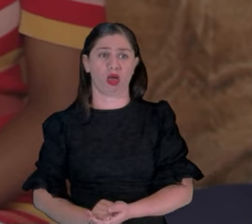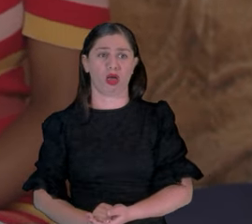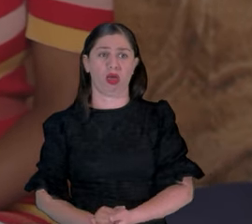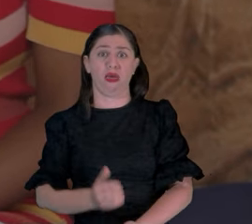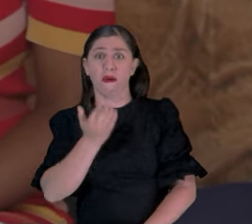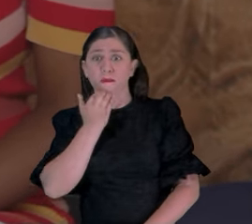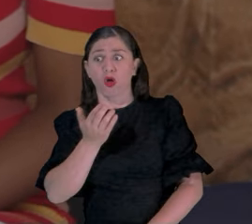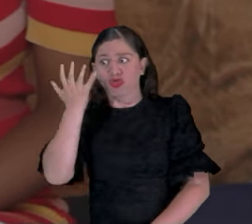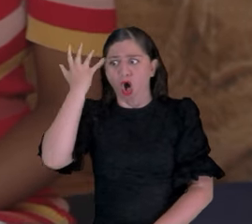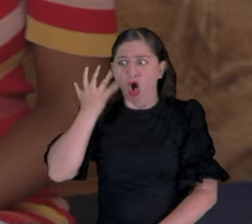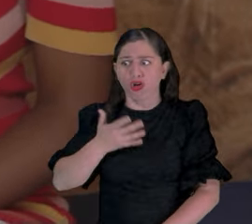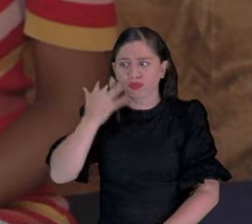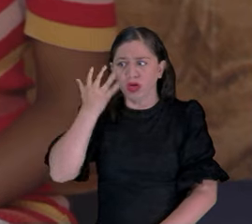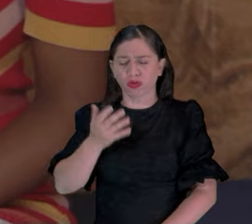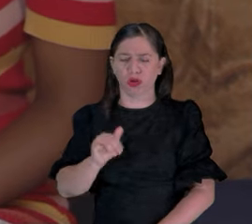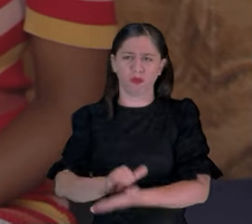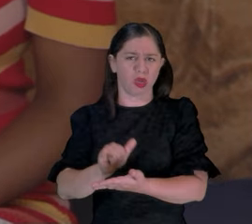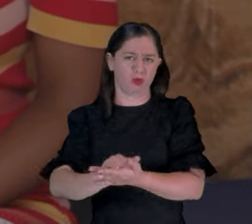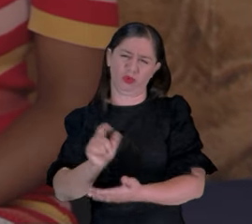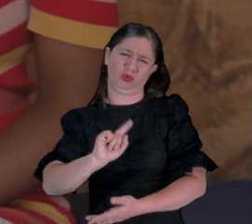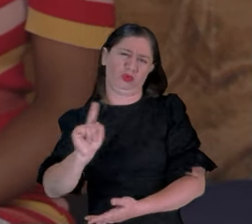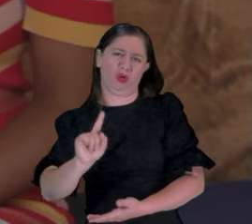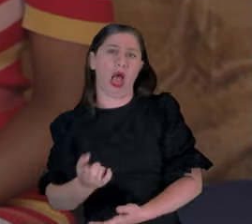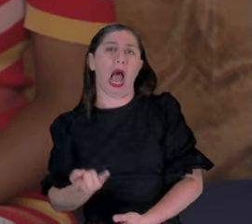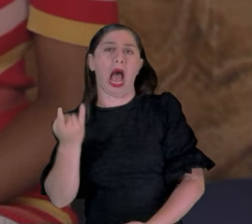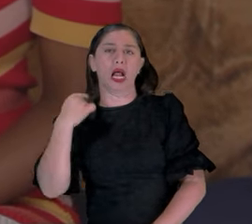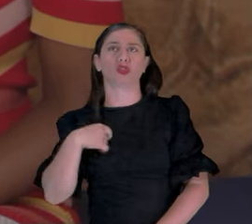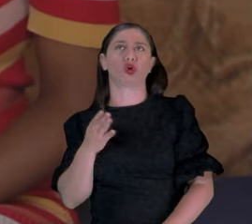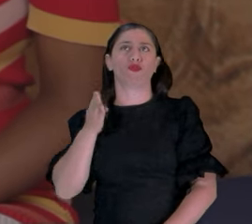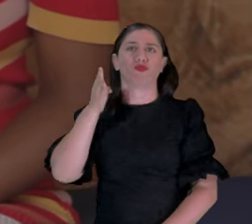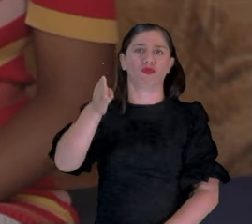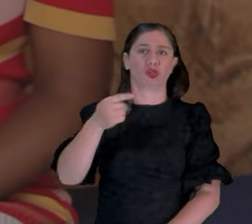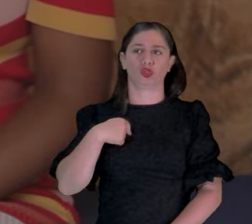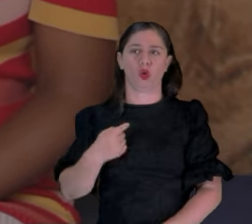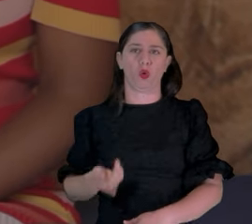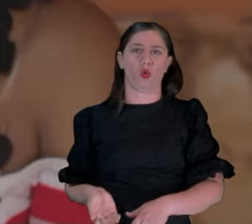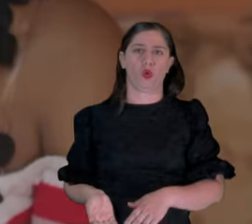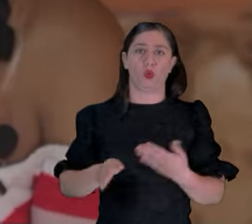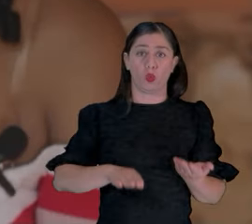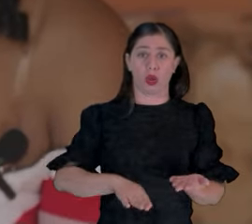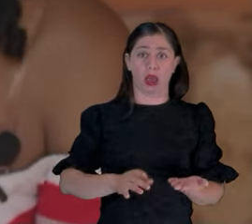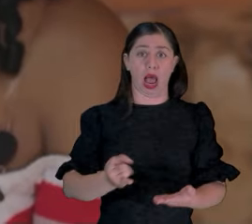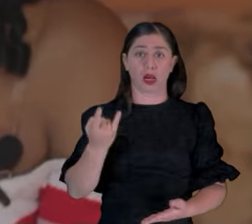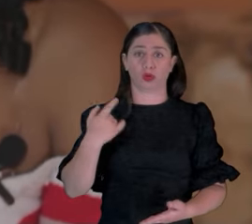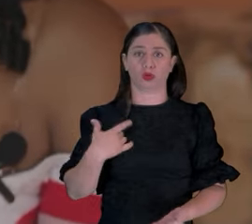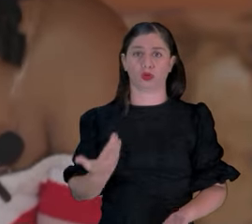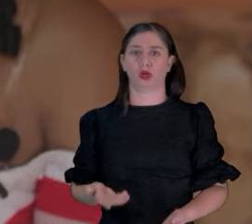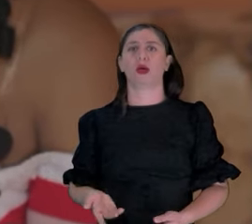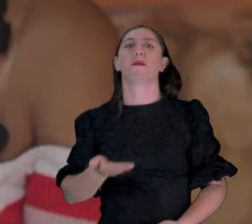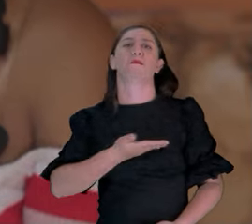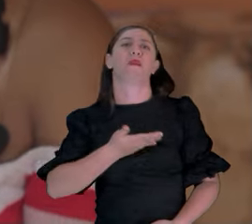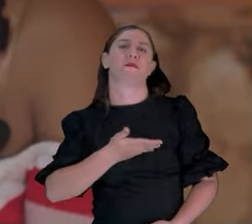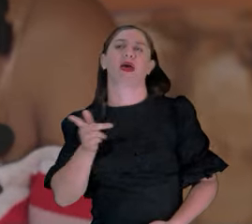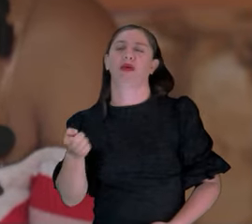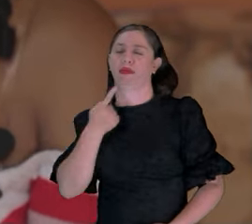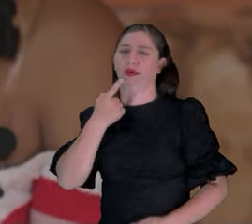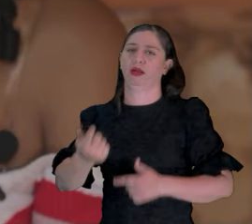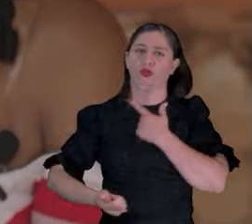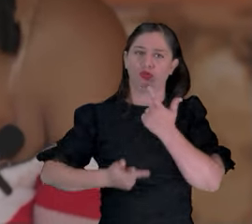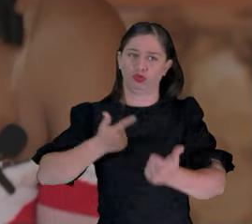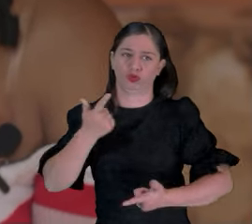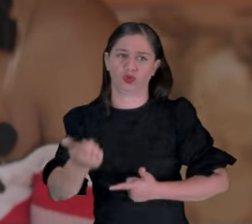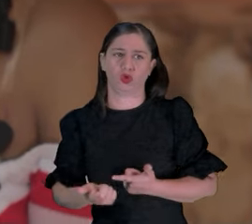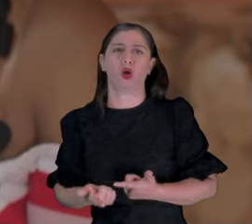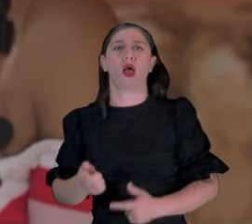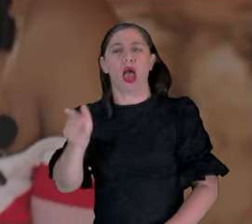pero no es que sea una cosa muy que uno diga que lo hacen todo el tiempo, ¿me entiendes? Que el día de mañana que yo ya no esté, ellos